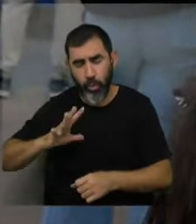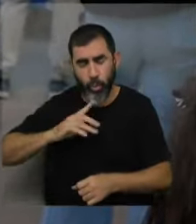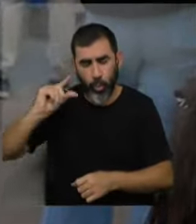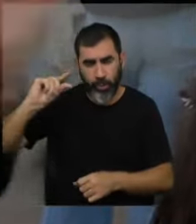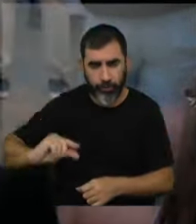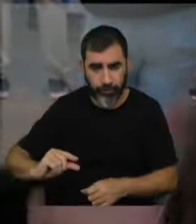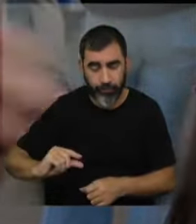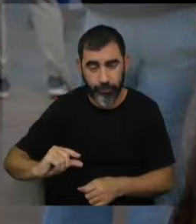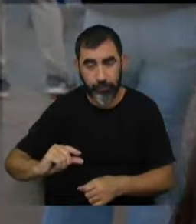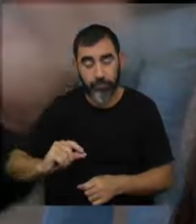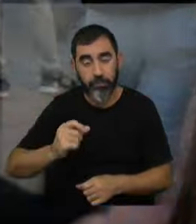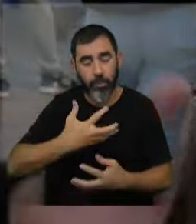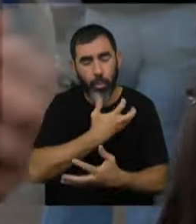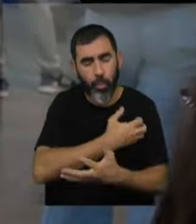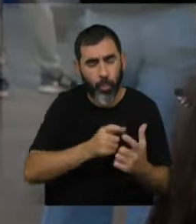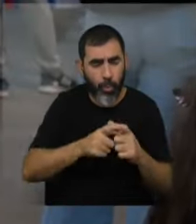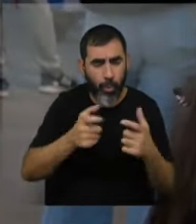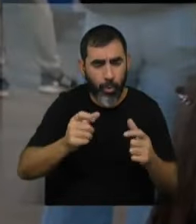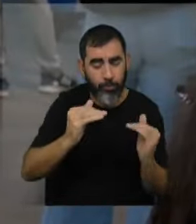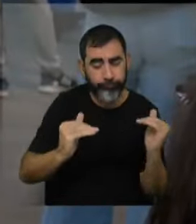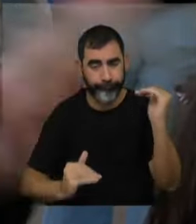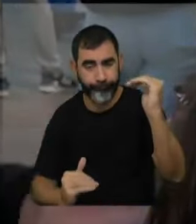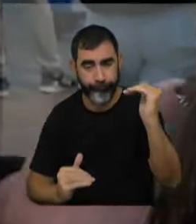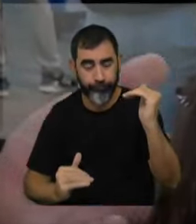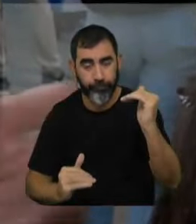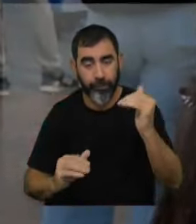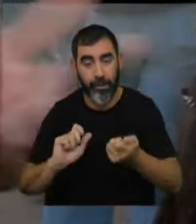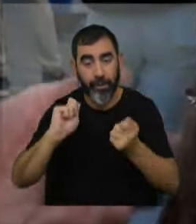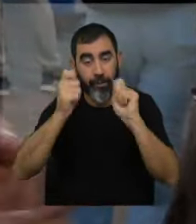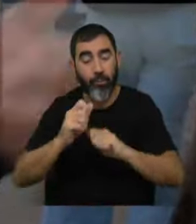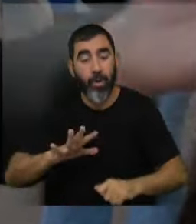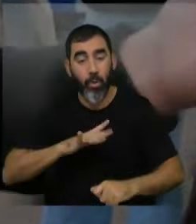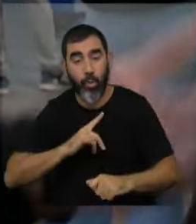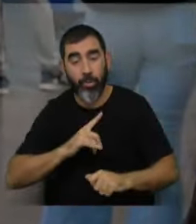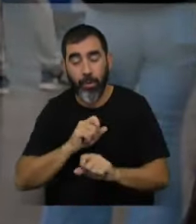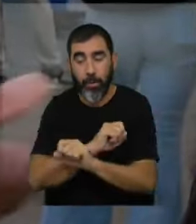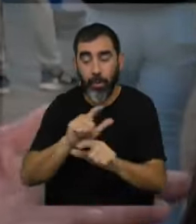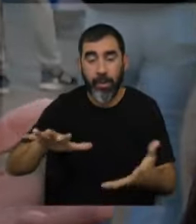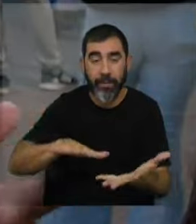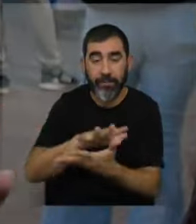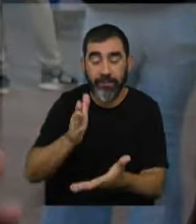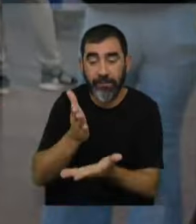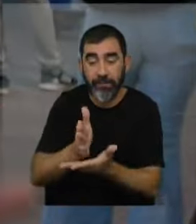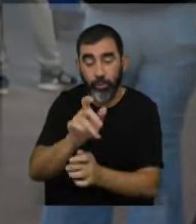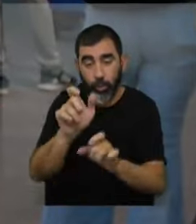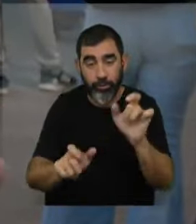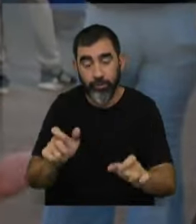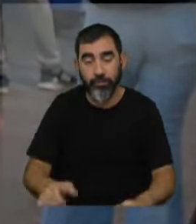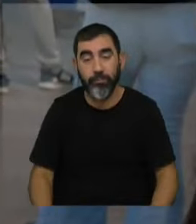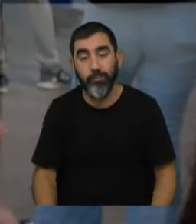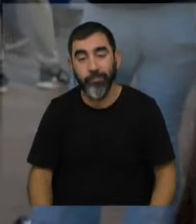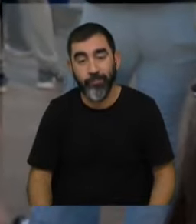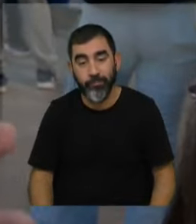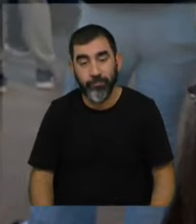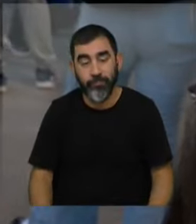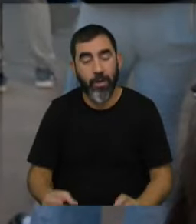jubilaciones aumentó la pobreza aumentó la desigualdad y se reformó las jubilaciones para empeorar las condiciones acceso de la gente y entonces